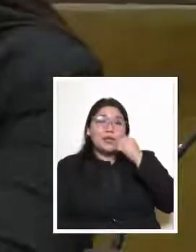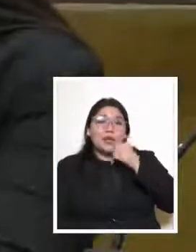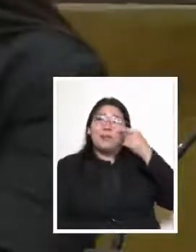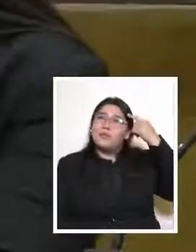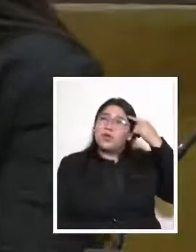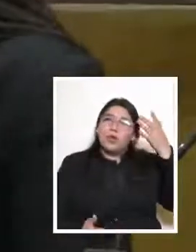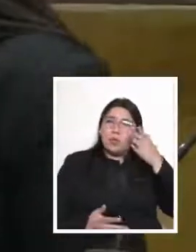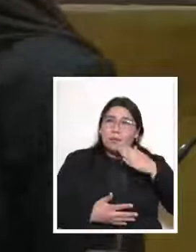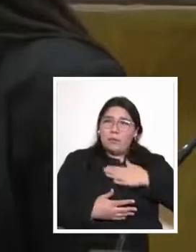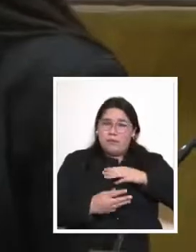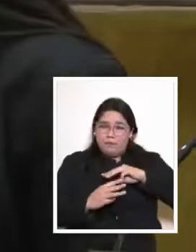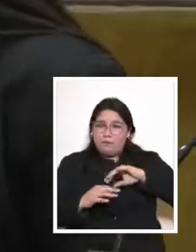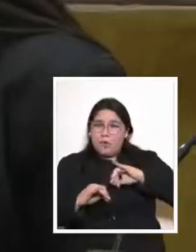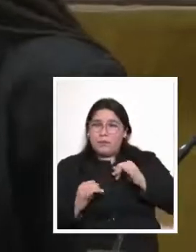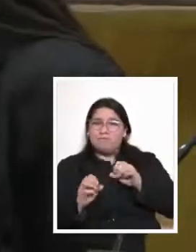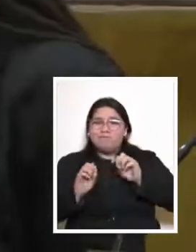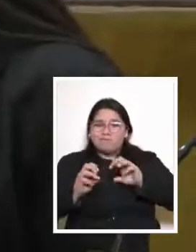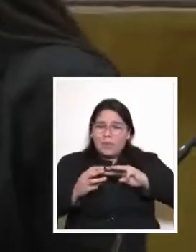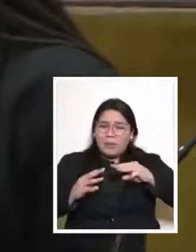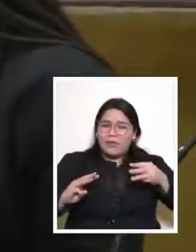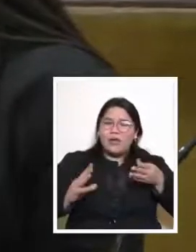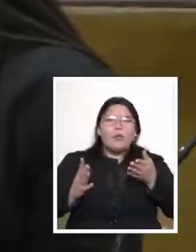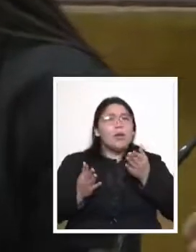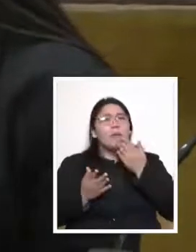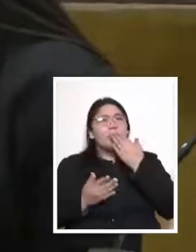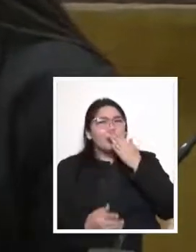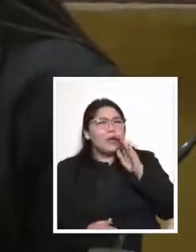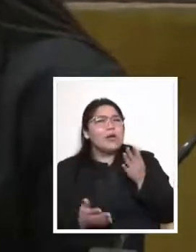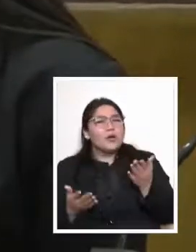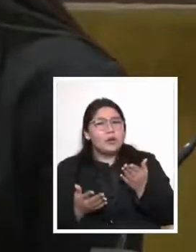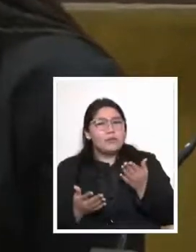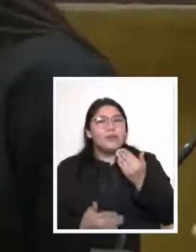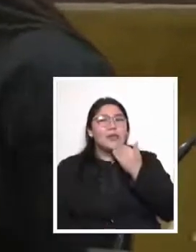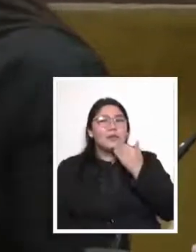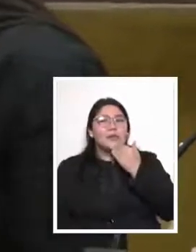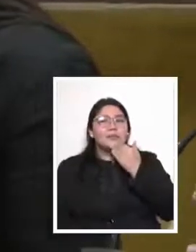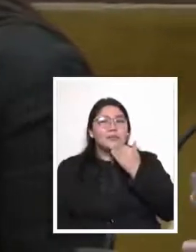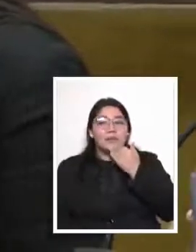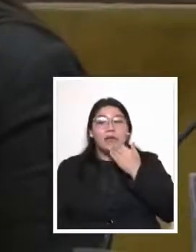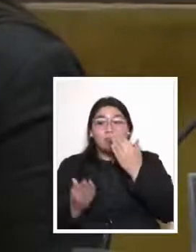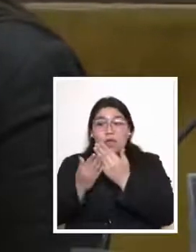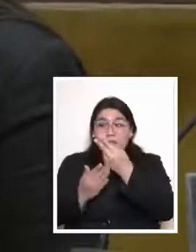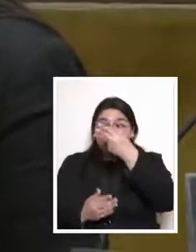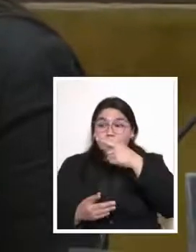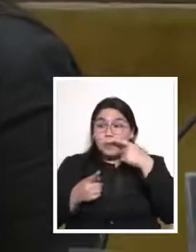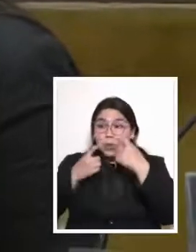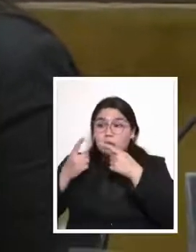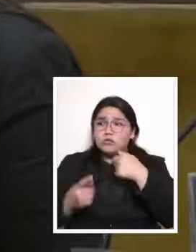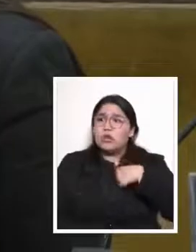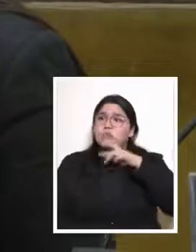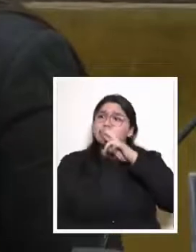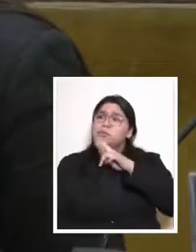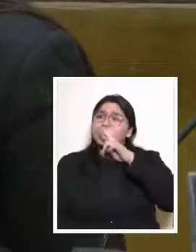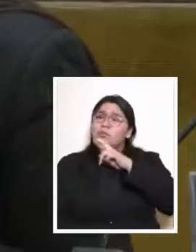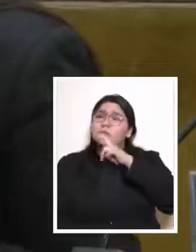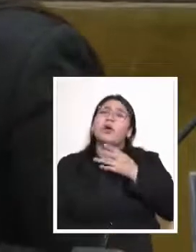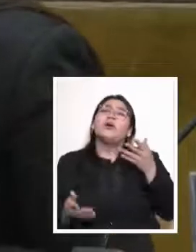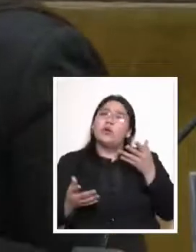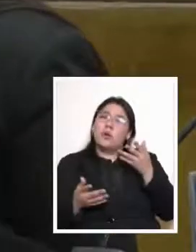dinámica, esta metodología? ¿Cómo puedo ser capaz de responder la mayor cantidad de preguntas de mis estudiantes? Y yo creo que ahí